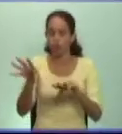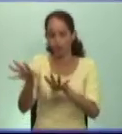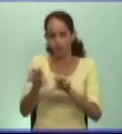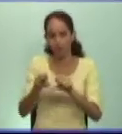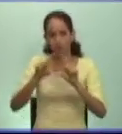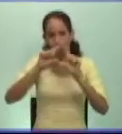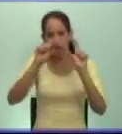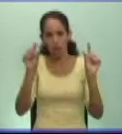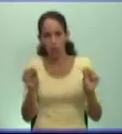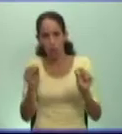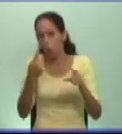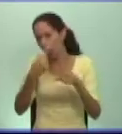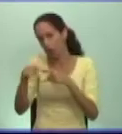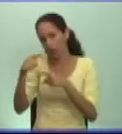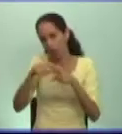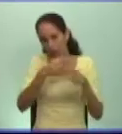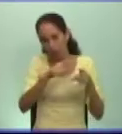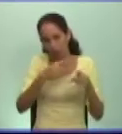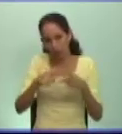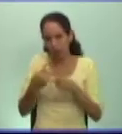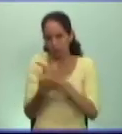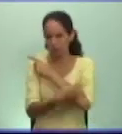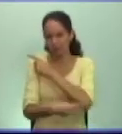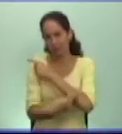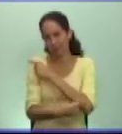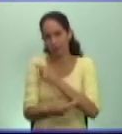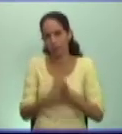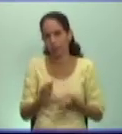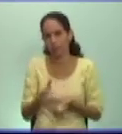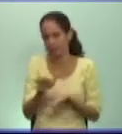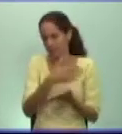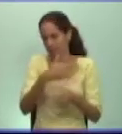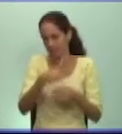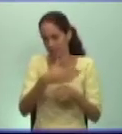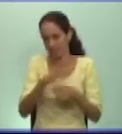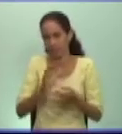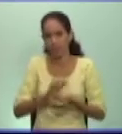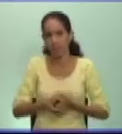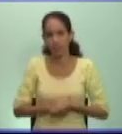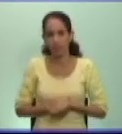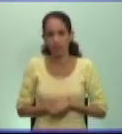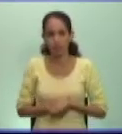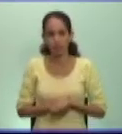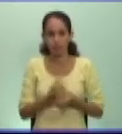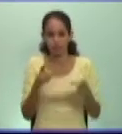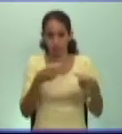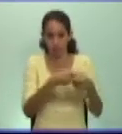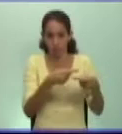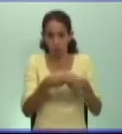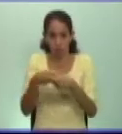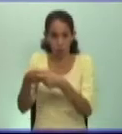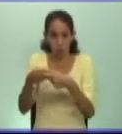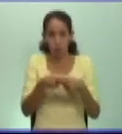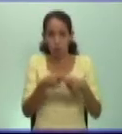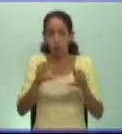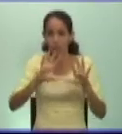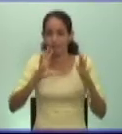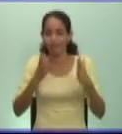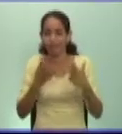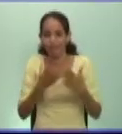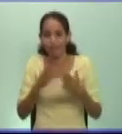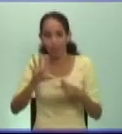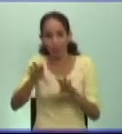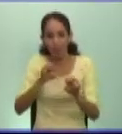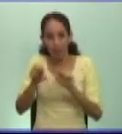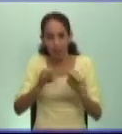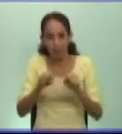isla de Filipinas, Puerto Rico, las Islas Marianas, las Islas Juan, o sea, las pequeñas propiedades que España le quedaba en todo